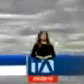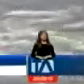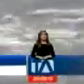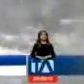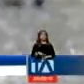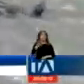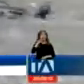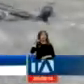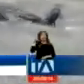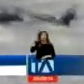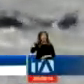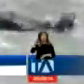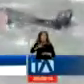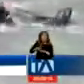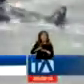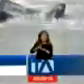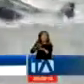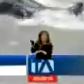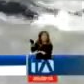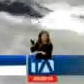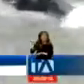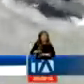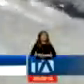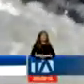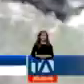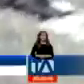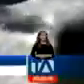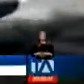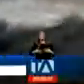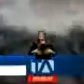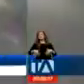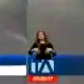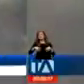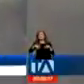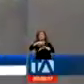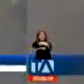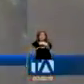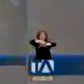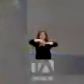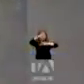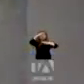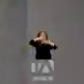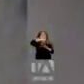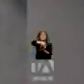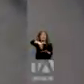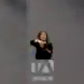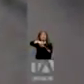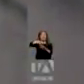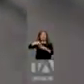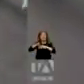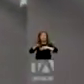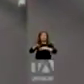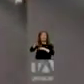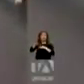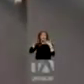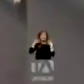Un hombre que es arrastrado por la fuerte corriente. Sucedió en las calles Manabí y Guayaquil.